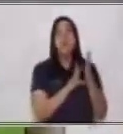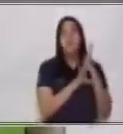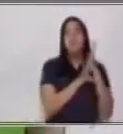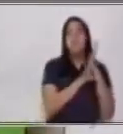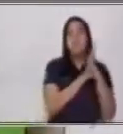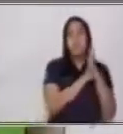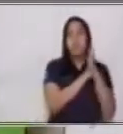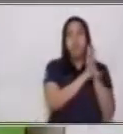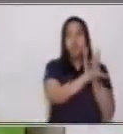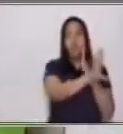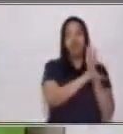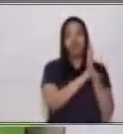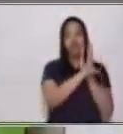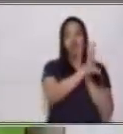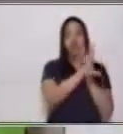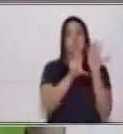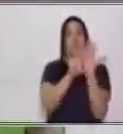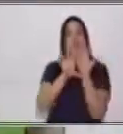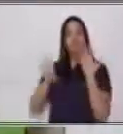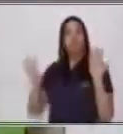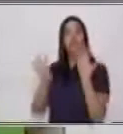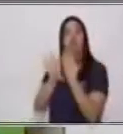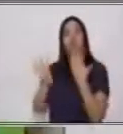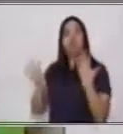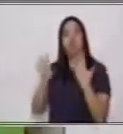listos, vamos a empezar con el tema del día de hoy.